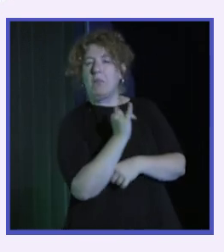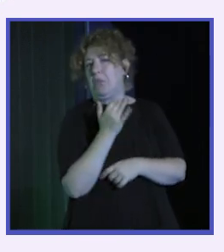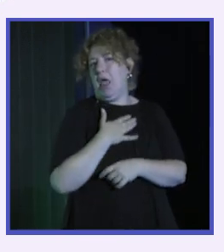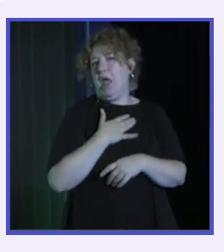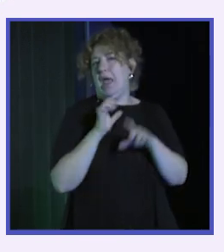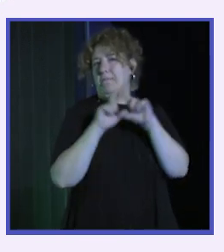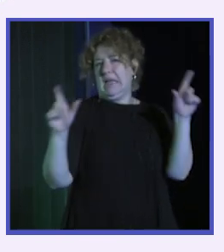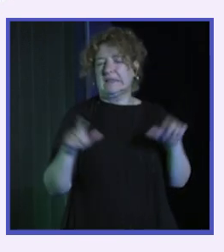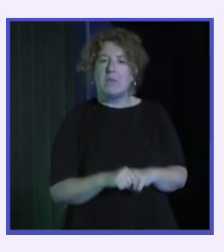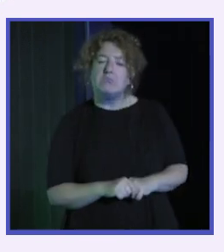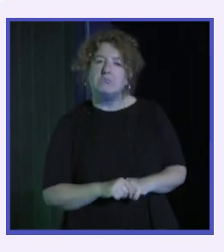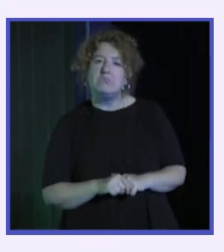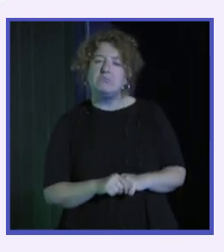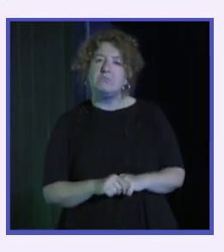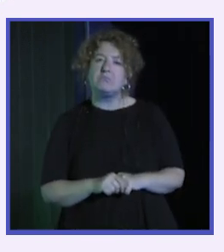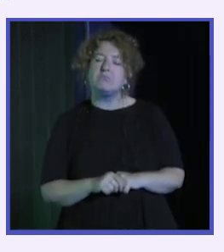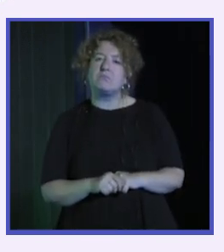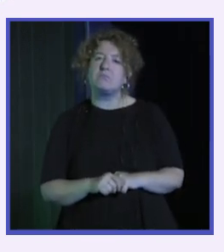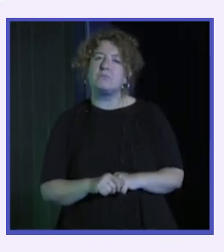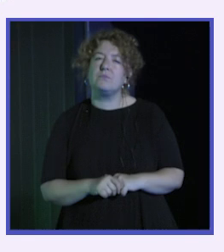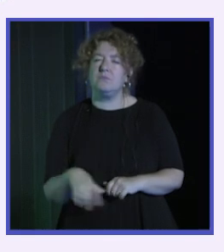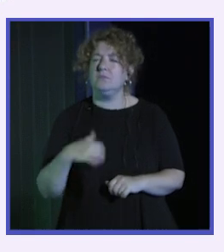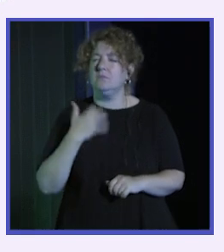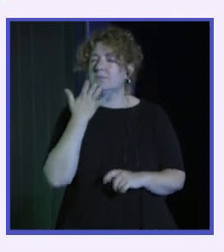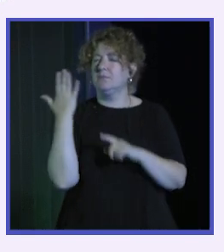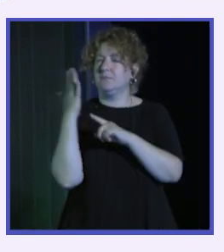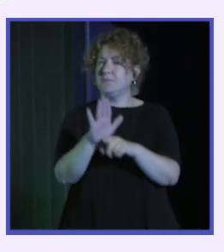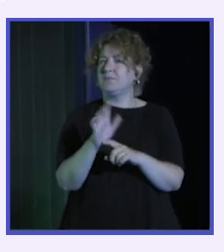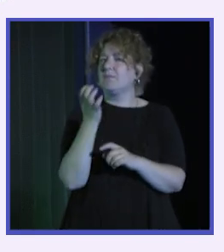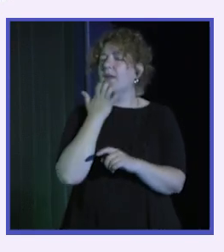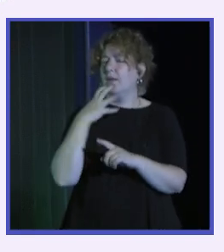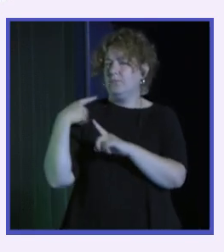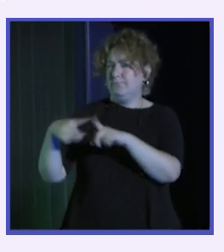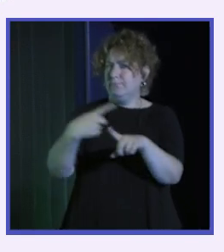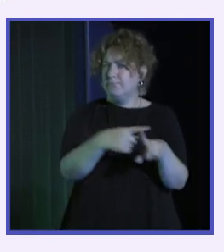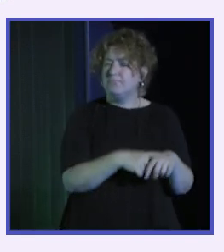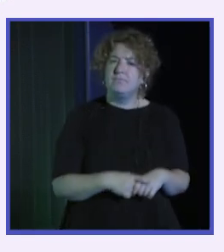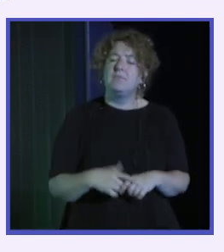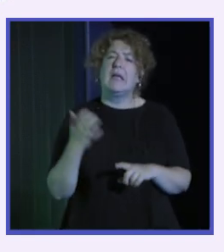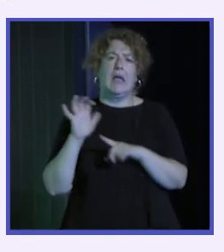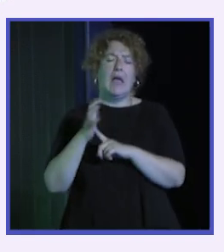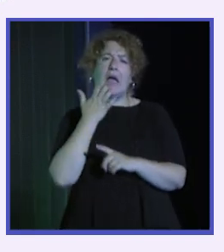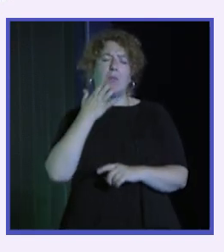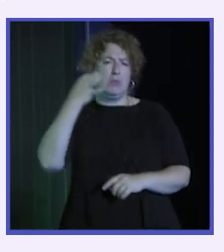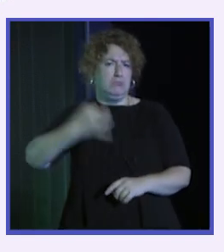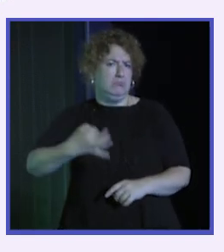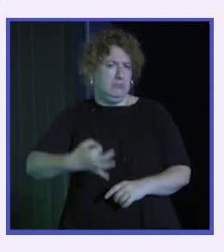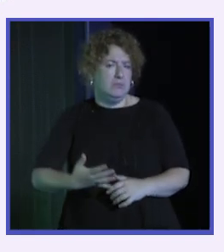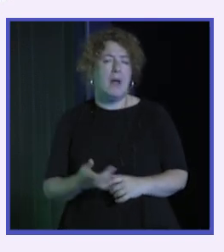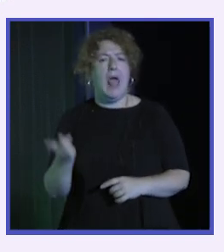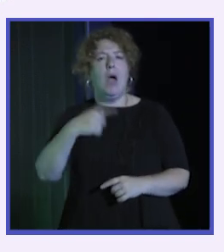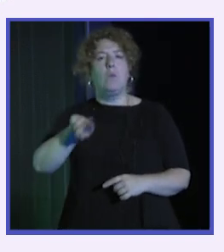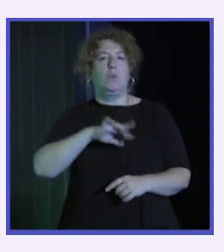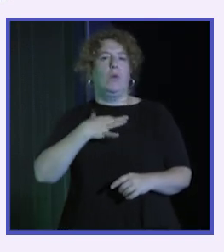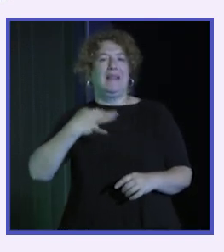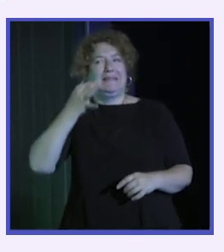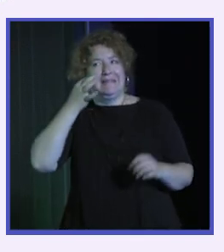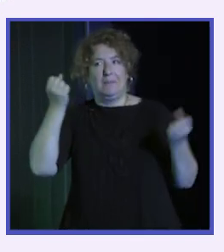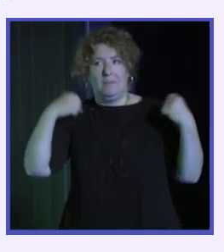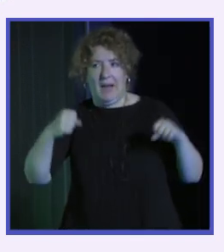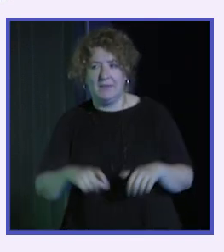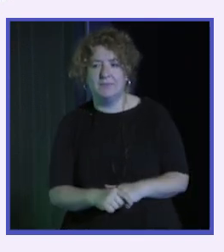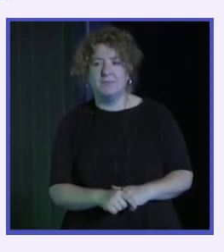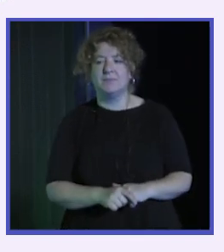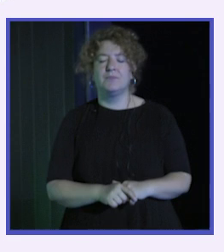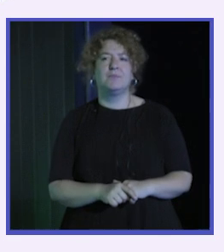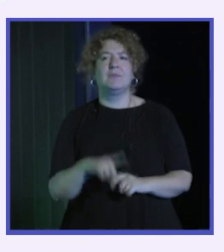compañía. Ahora lo que voy a hacer es enseñaros, como os decía, ejemplos, ¿vale? Ejemplos reales de ponerlos en práctica. Antes os hablaba de